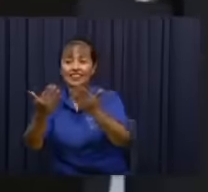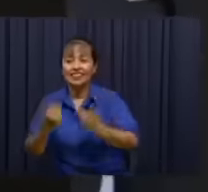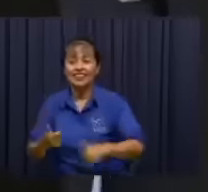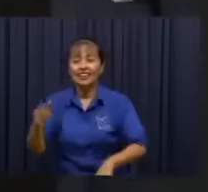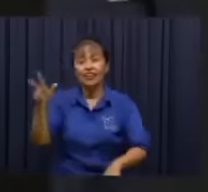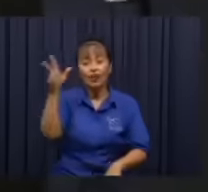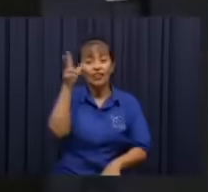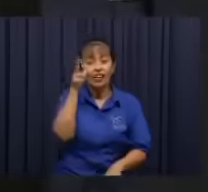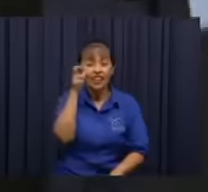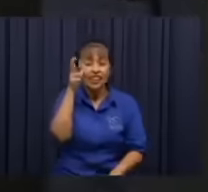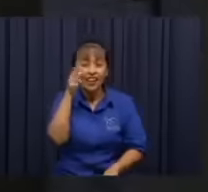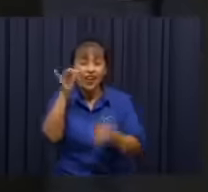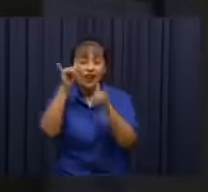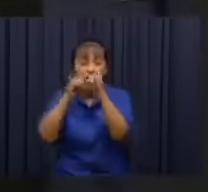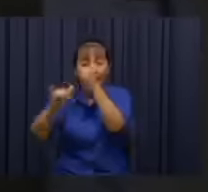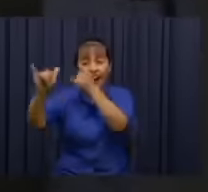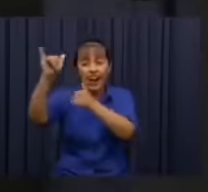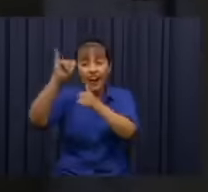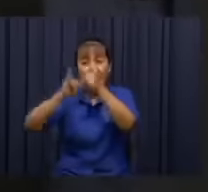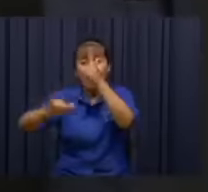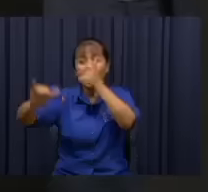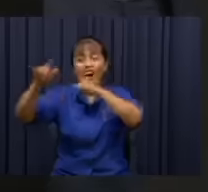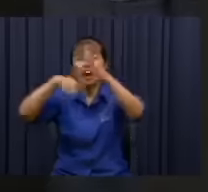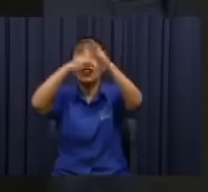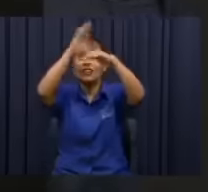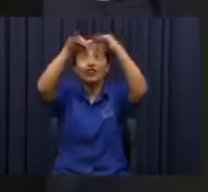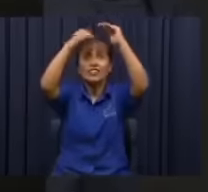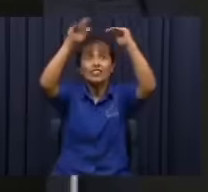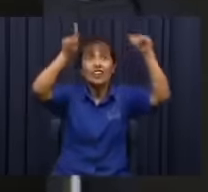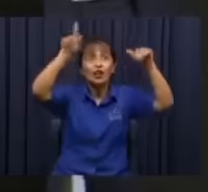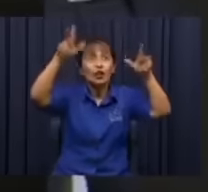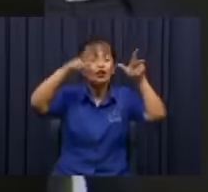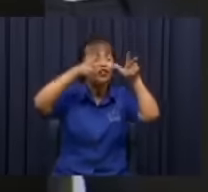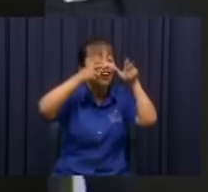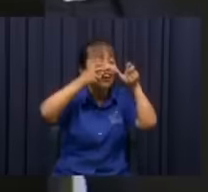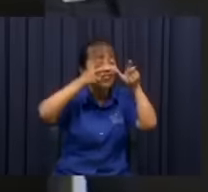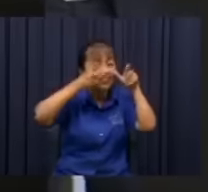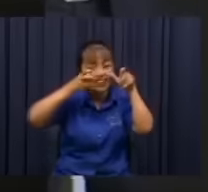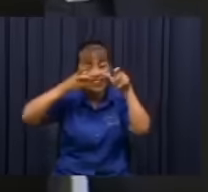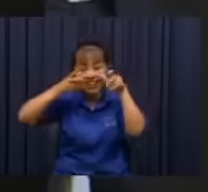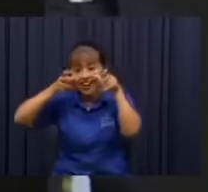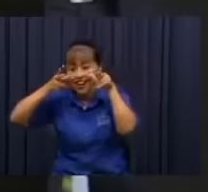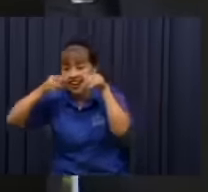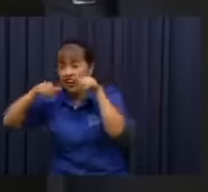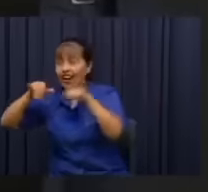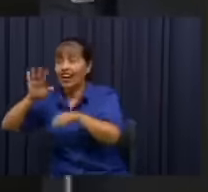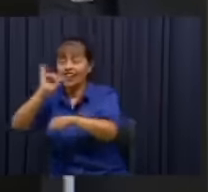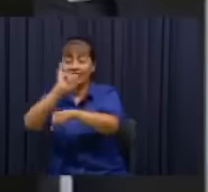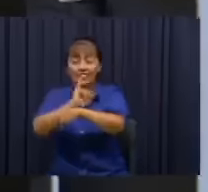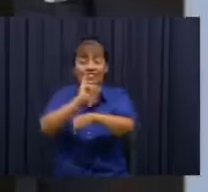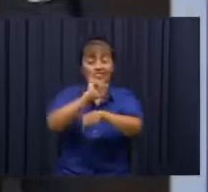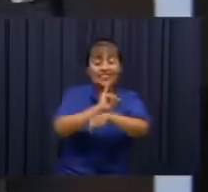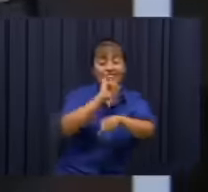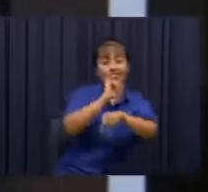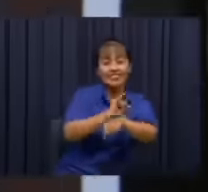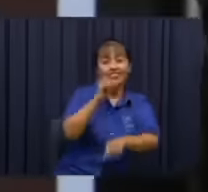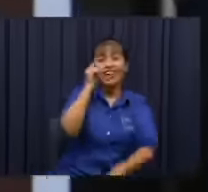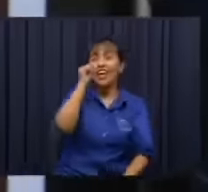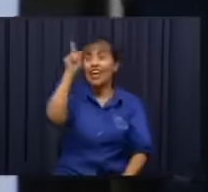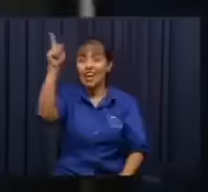Ya se oye el shofar, en los cielos se oirá, a su